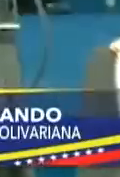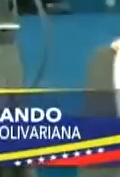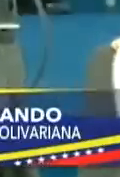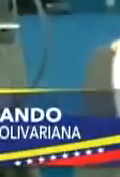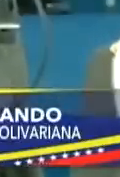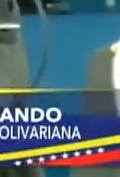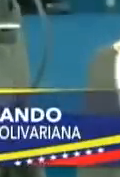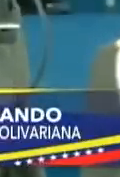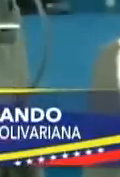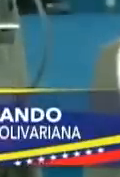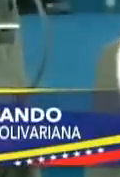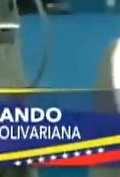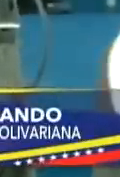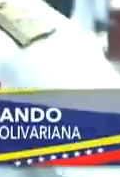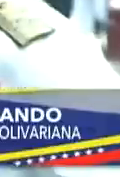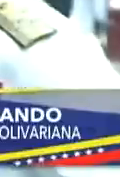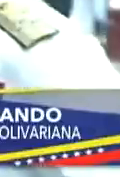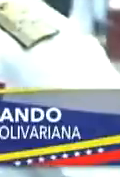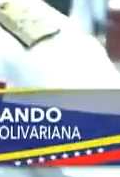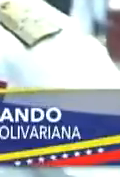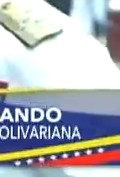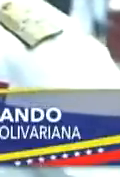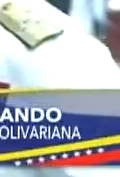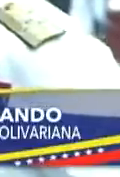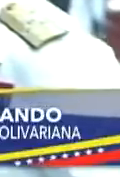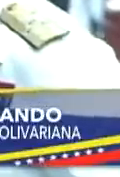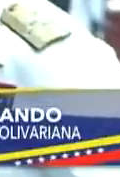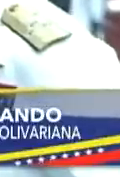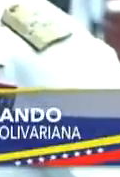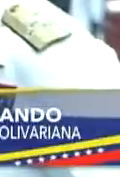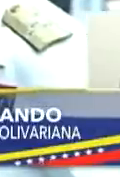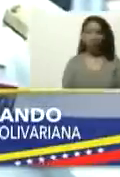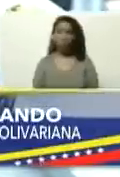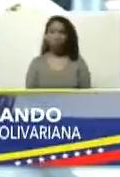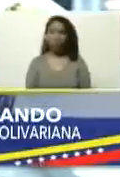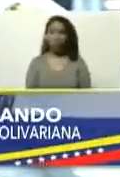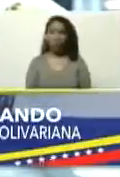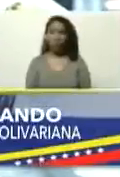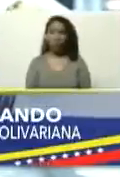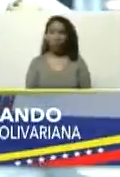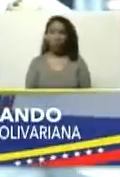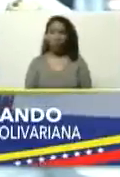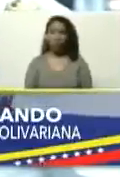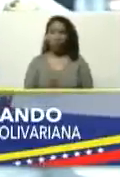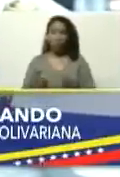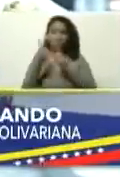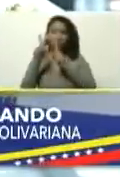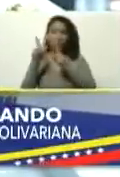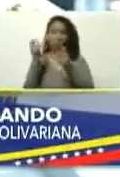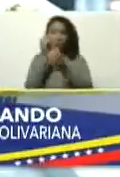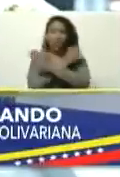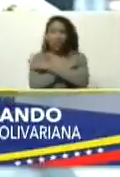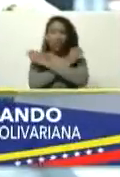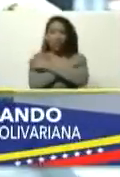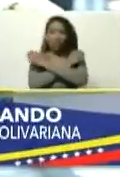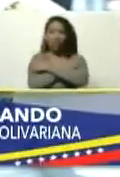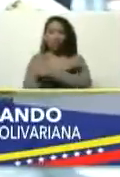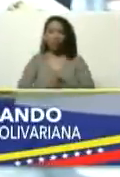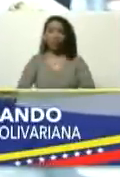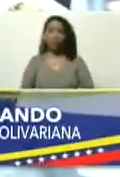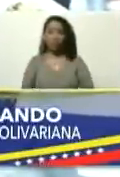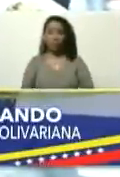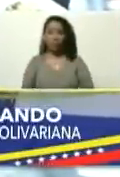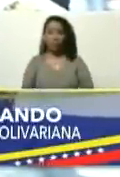comandante general. La patria sigue. Mi comandante en jefe, permiso para retirarnos. Autorizado, felicidades. Gracias, mi comandante en